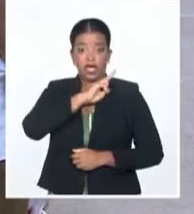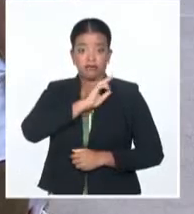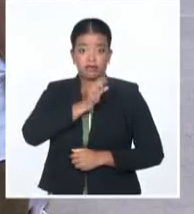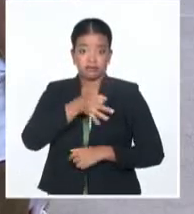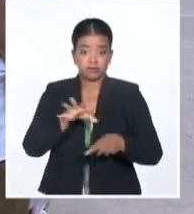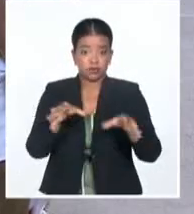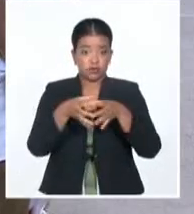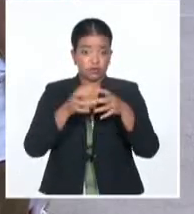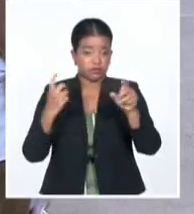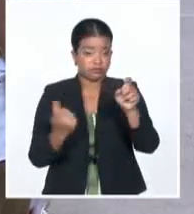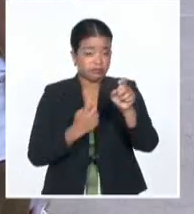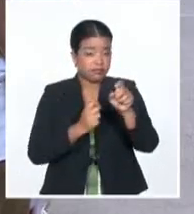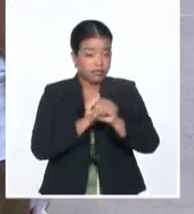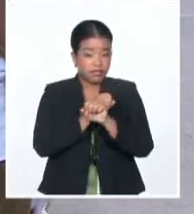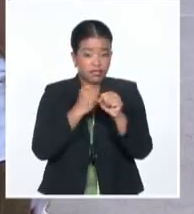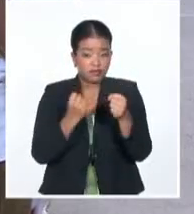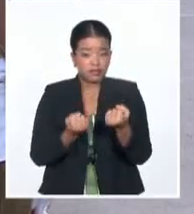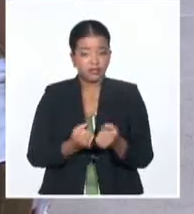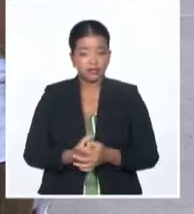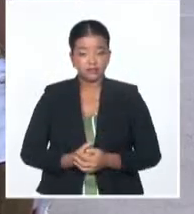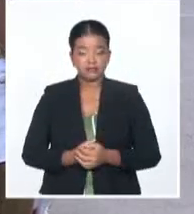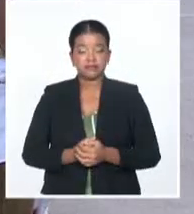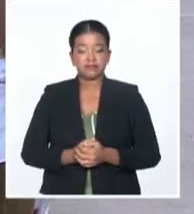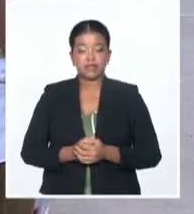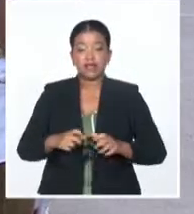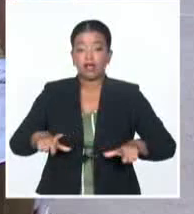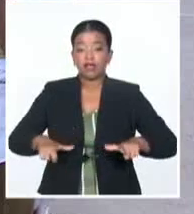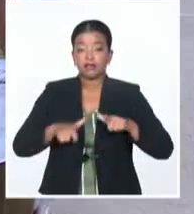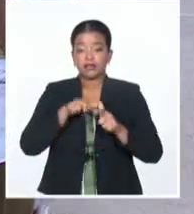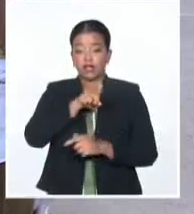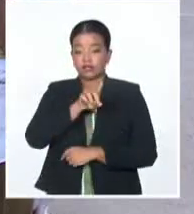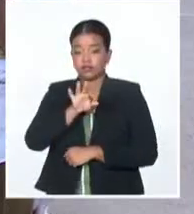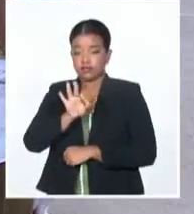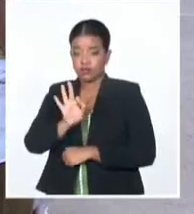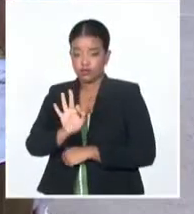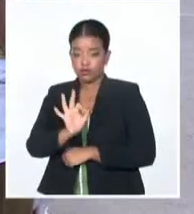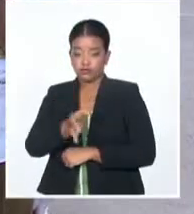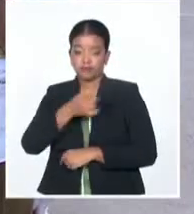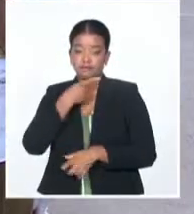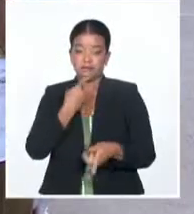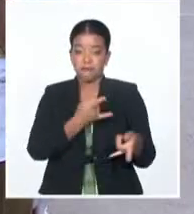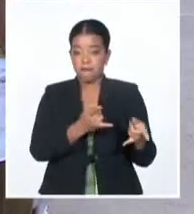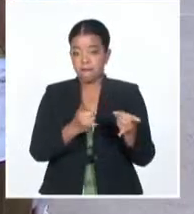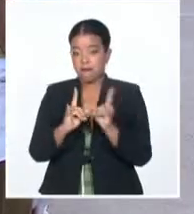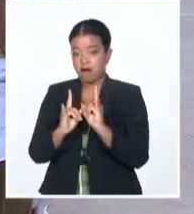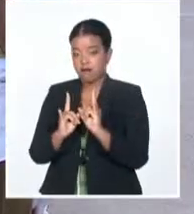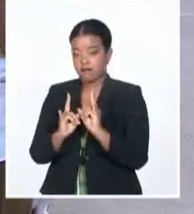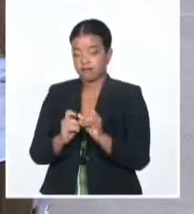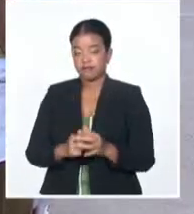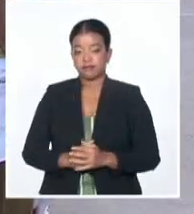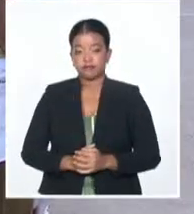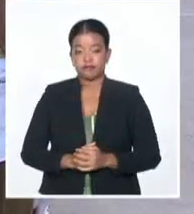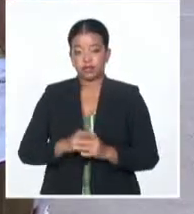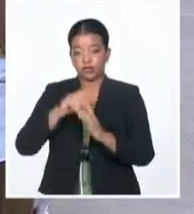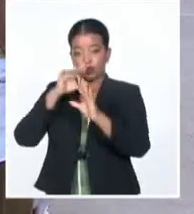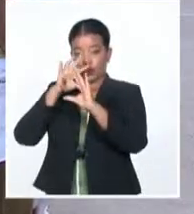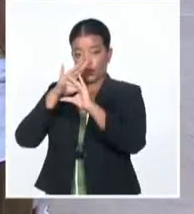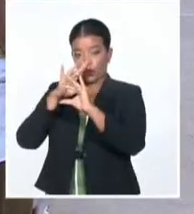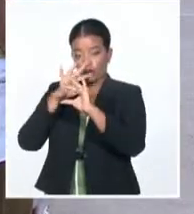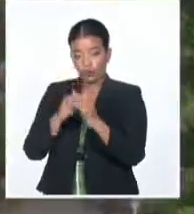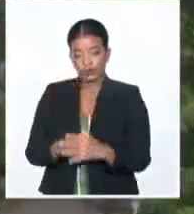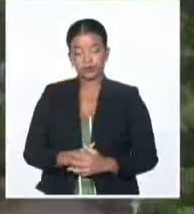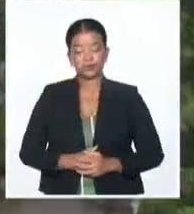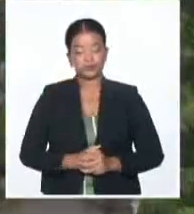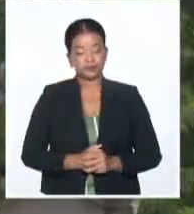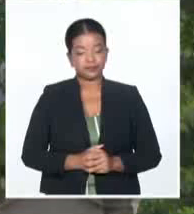Libertador, en el 118 aniversario de su fallecimiento! ¡Corneta! ¡Toque